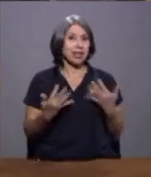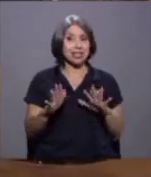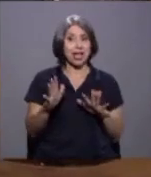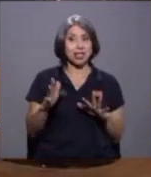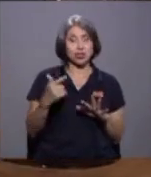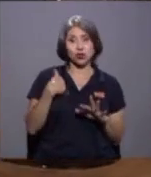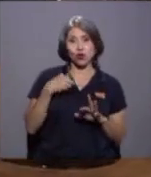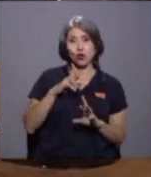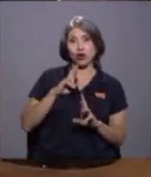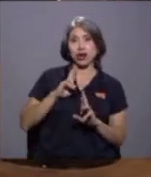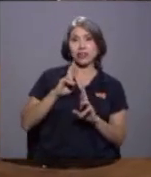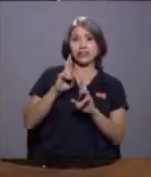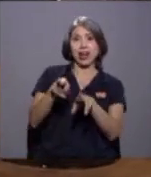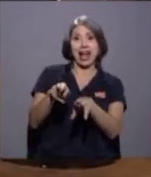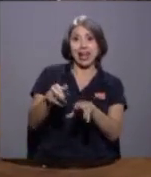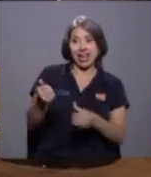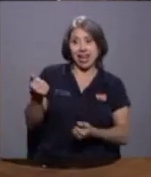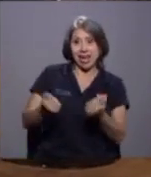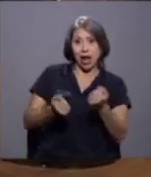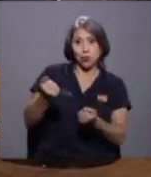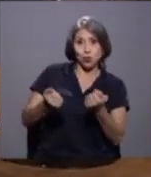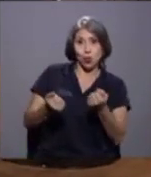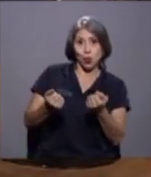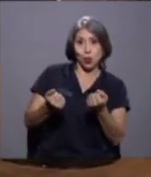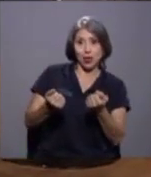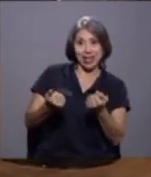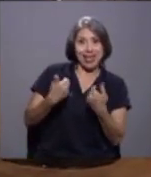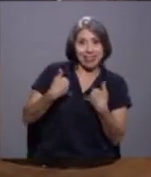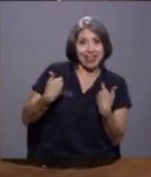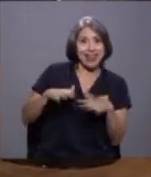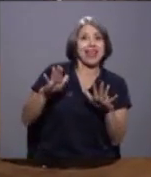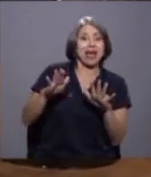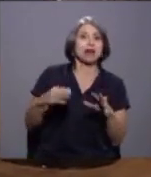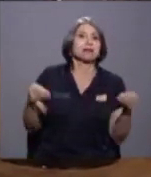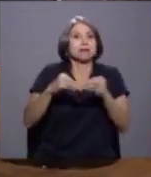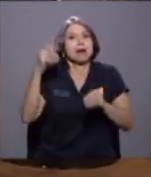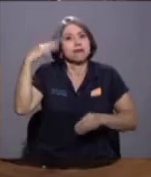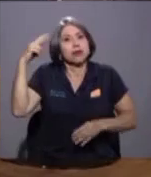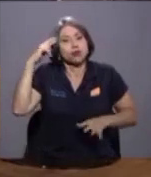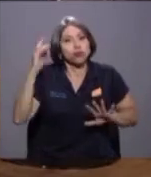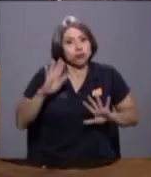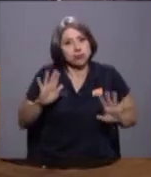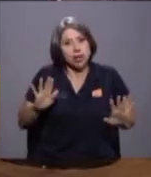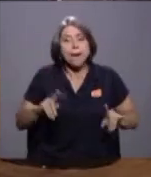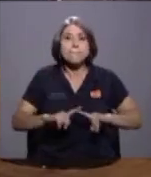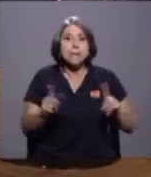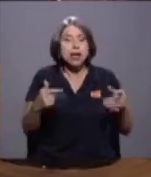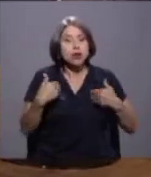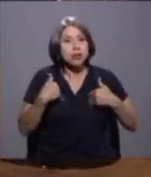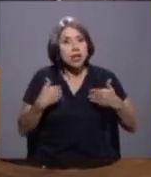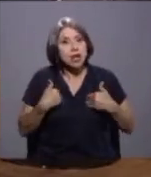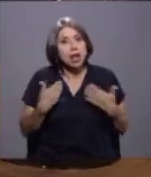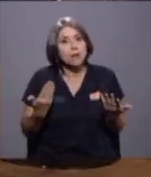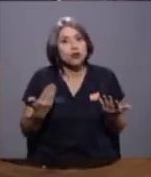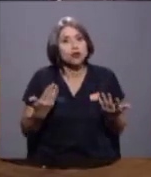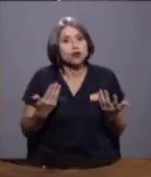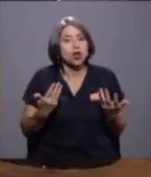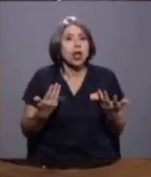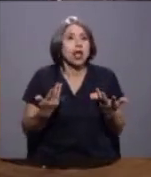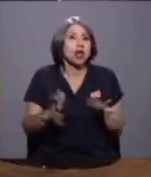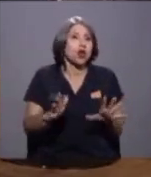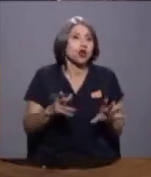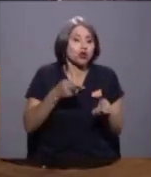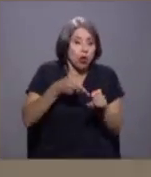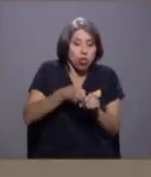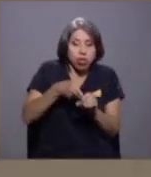tenía, con más razón, no es mi tema, pero tenemos los petrolíferos más caros de la